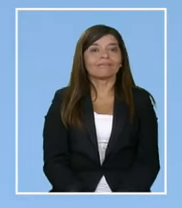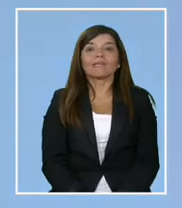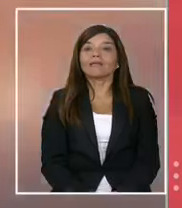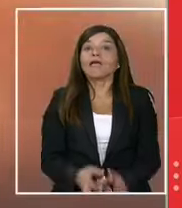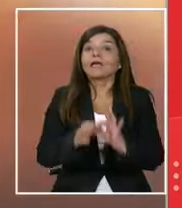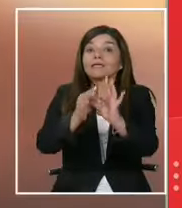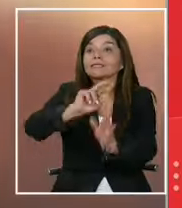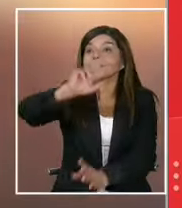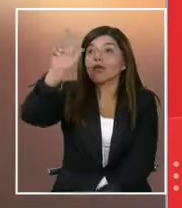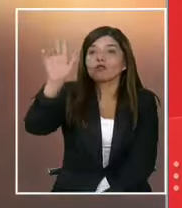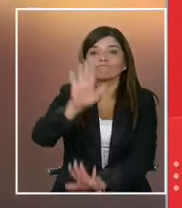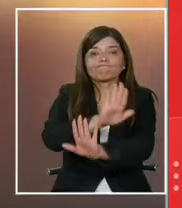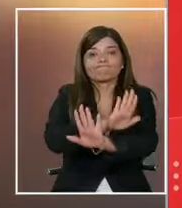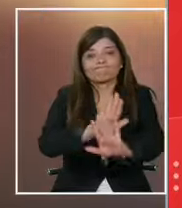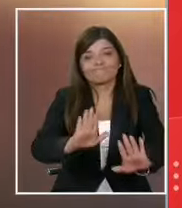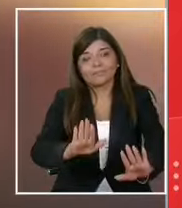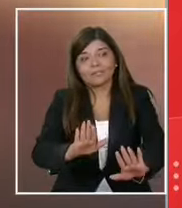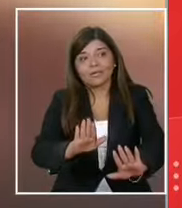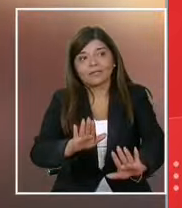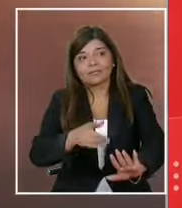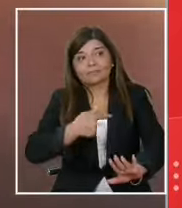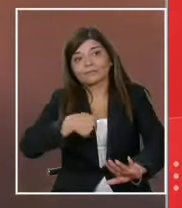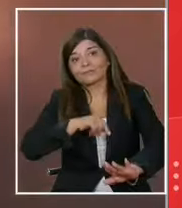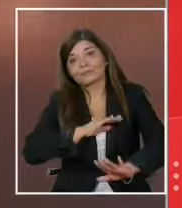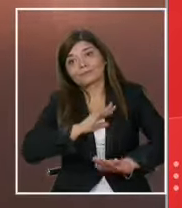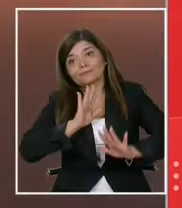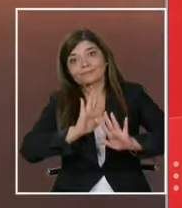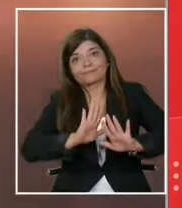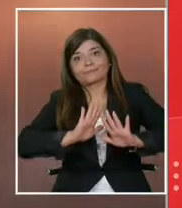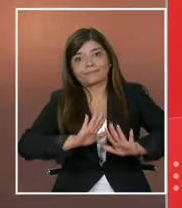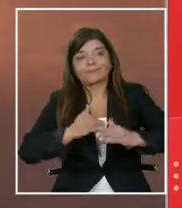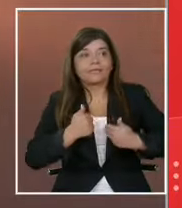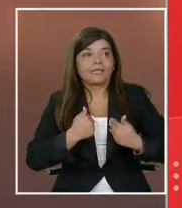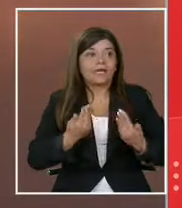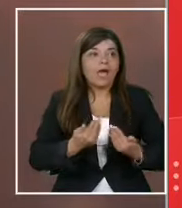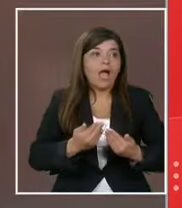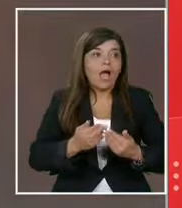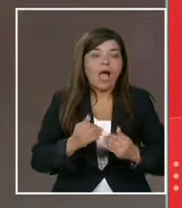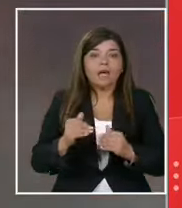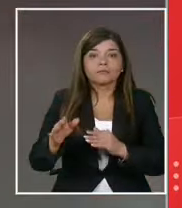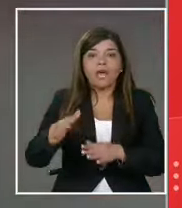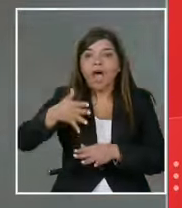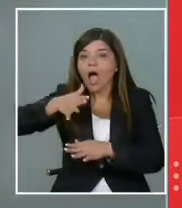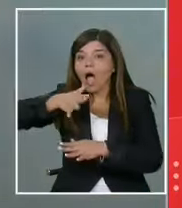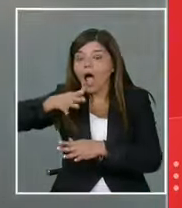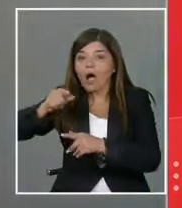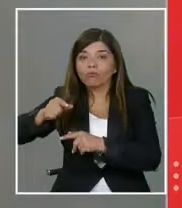Gracias a Dios no pasó nada, pero grandes las llamas aquí, cerca y mala la toma de agua ahí,